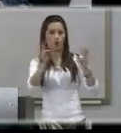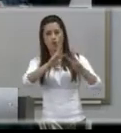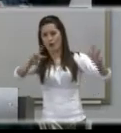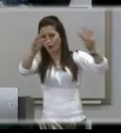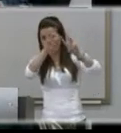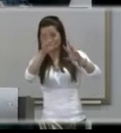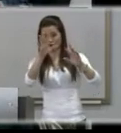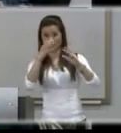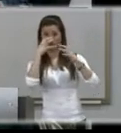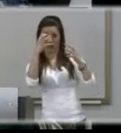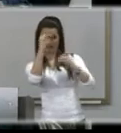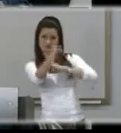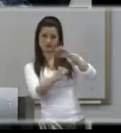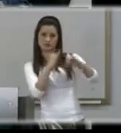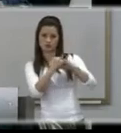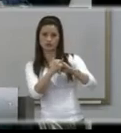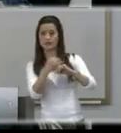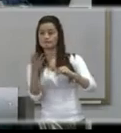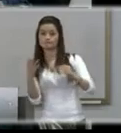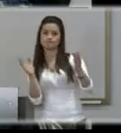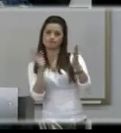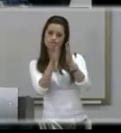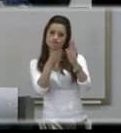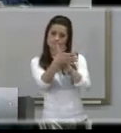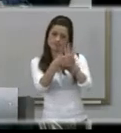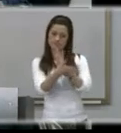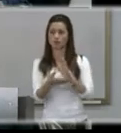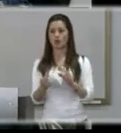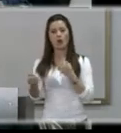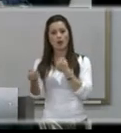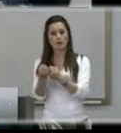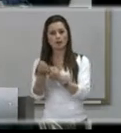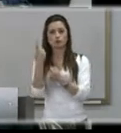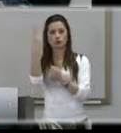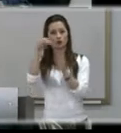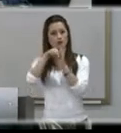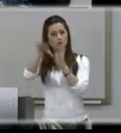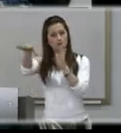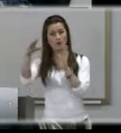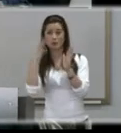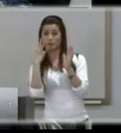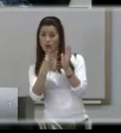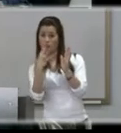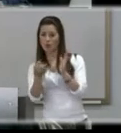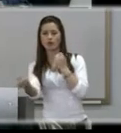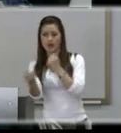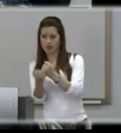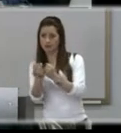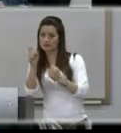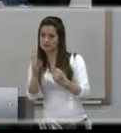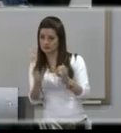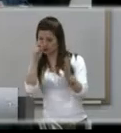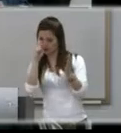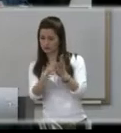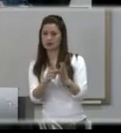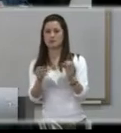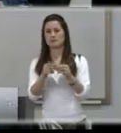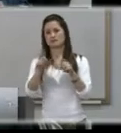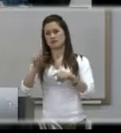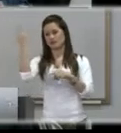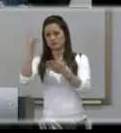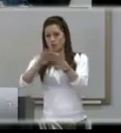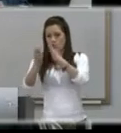Unidas, prestamos apoyo en el diseño e implementación de políticas públicas y realizamos múltiples presentaciones comunitarias